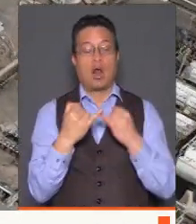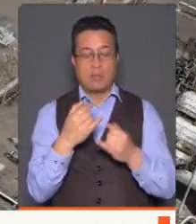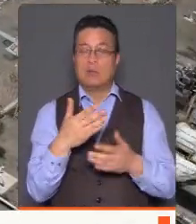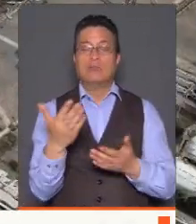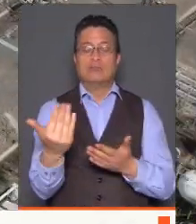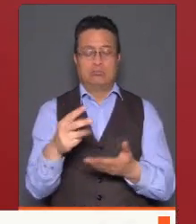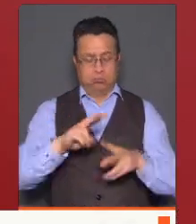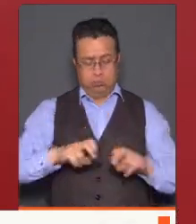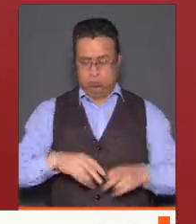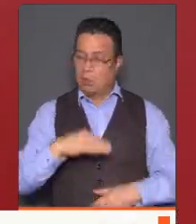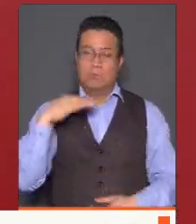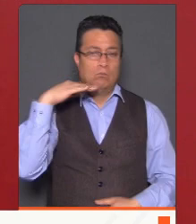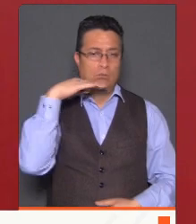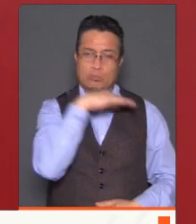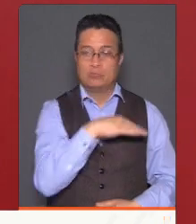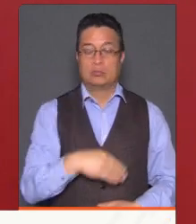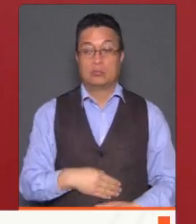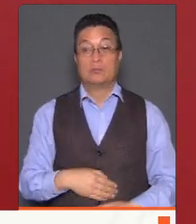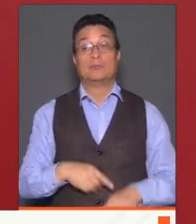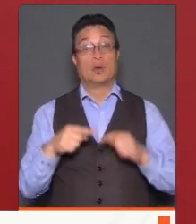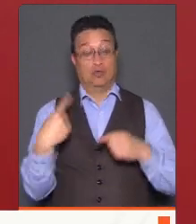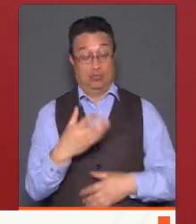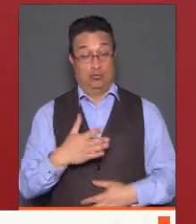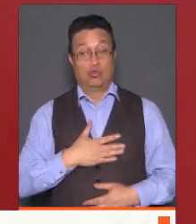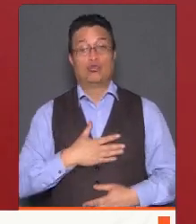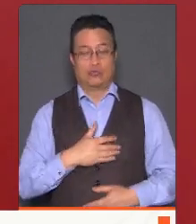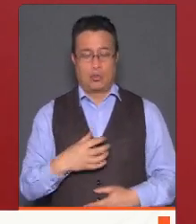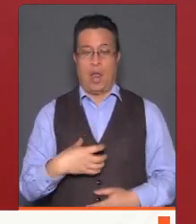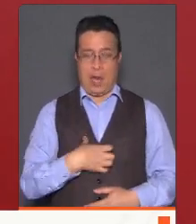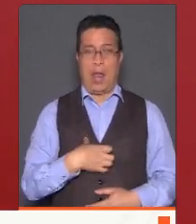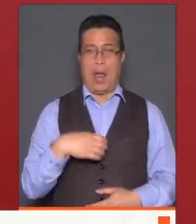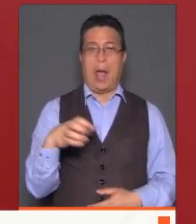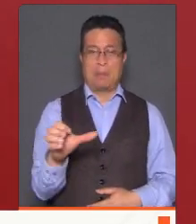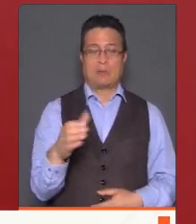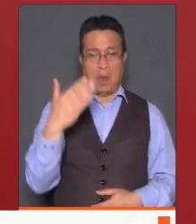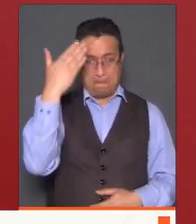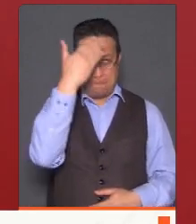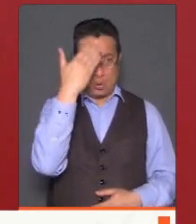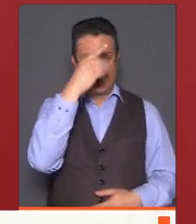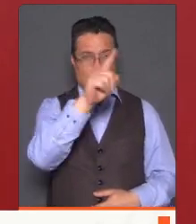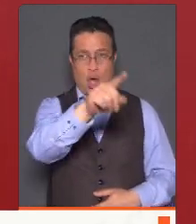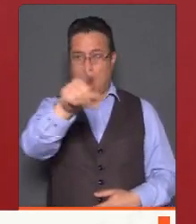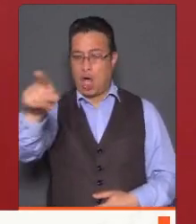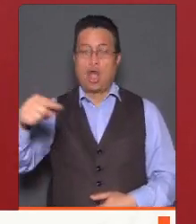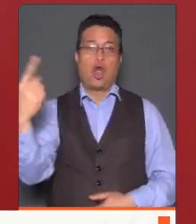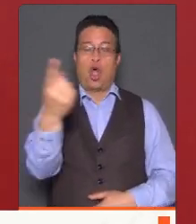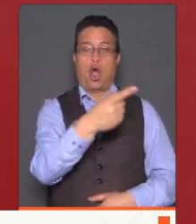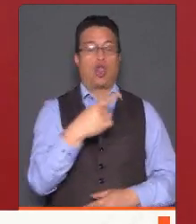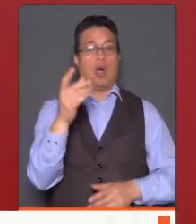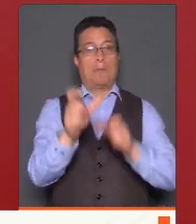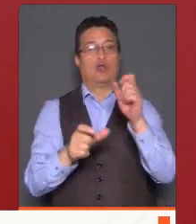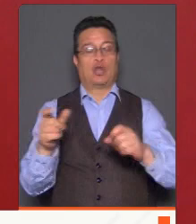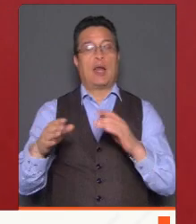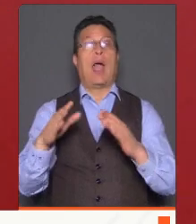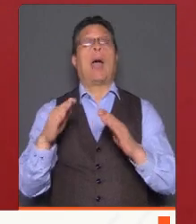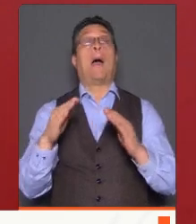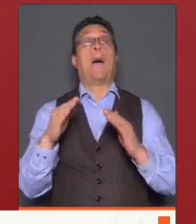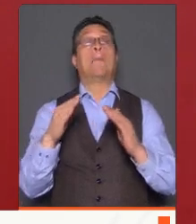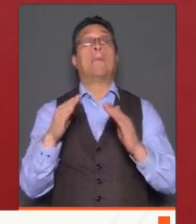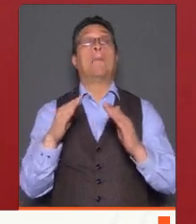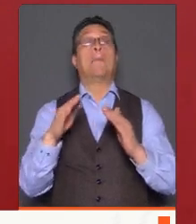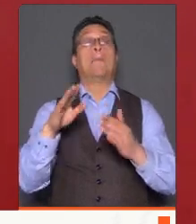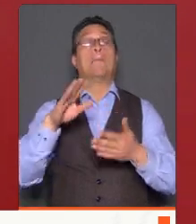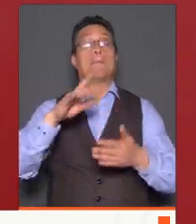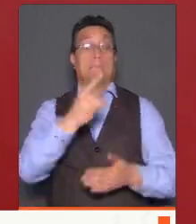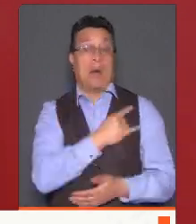brevedad posible. En este caso nosotros empatizamos con la preocupación de las vecinas y los vecinos de la comuna de Maipú por esta área de riesgo